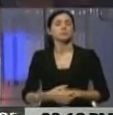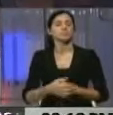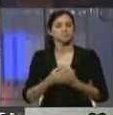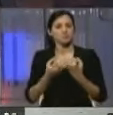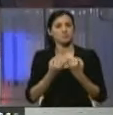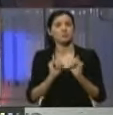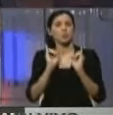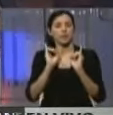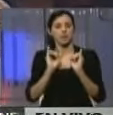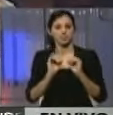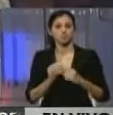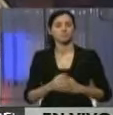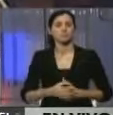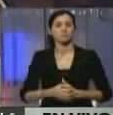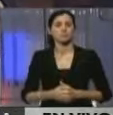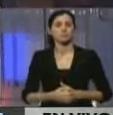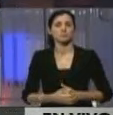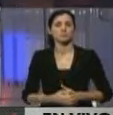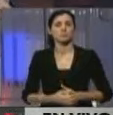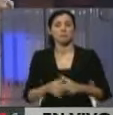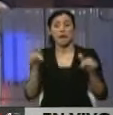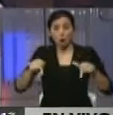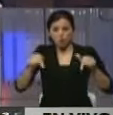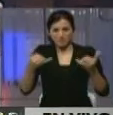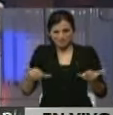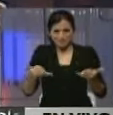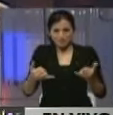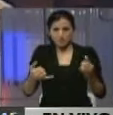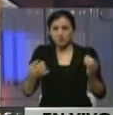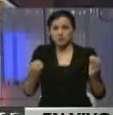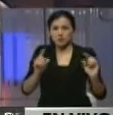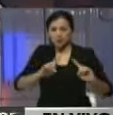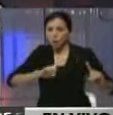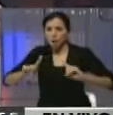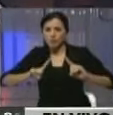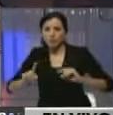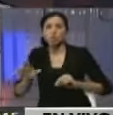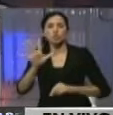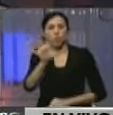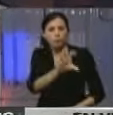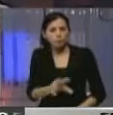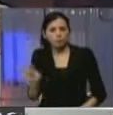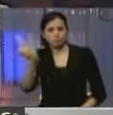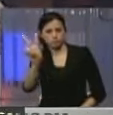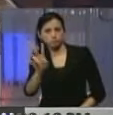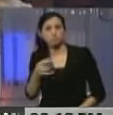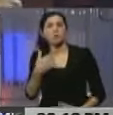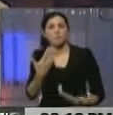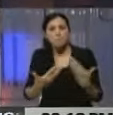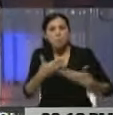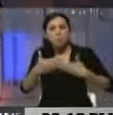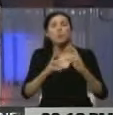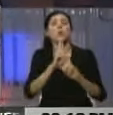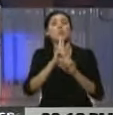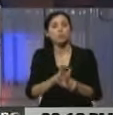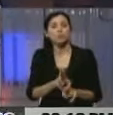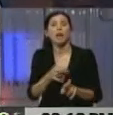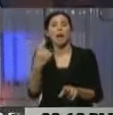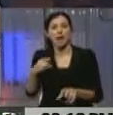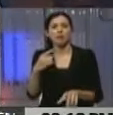seguro. Así que hemos estado ahorita coordinando con todos los estados del país para ir dando respuesta. Ya